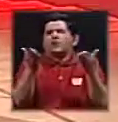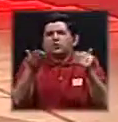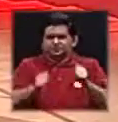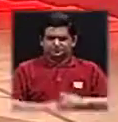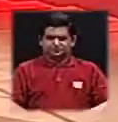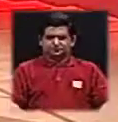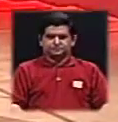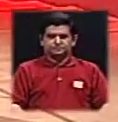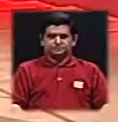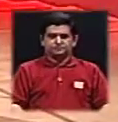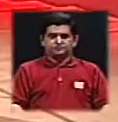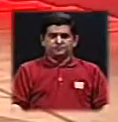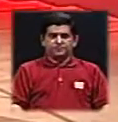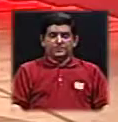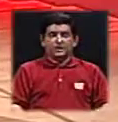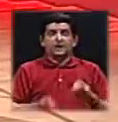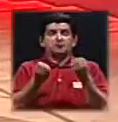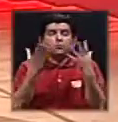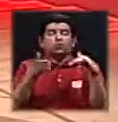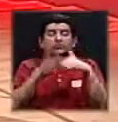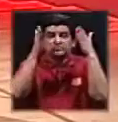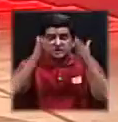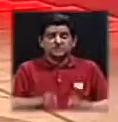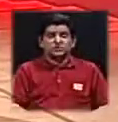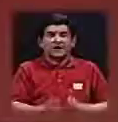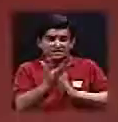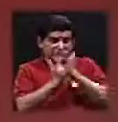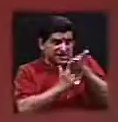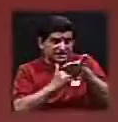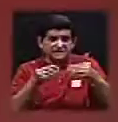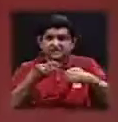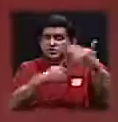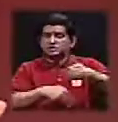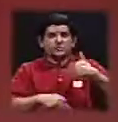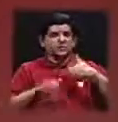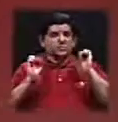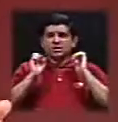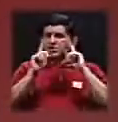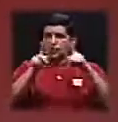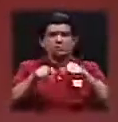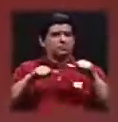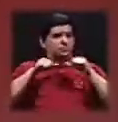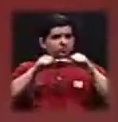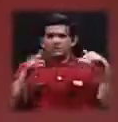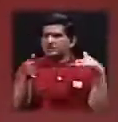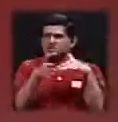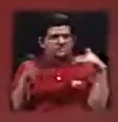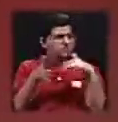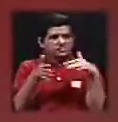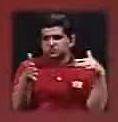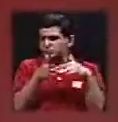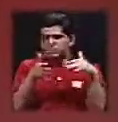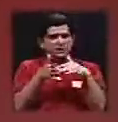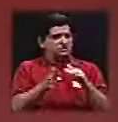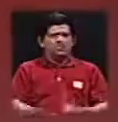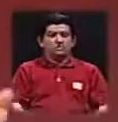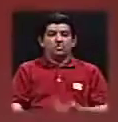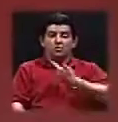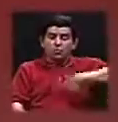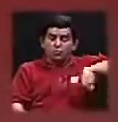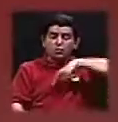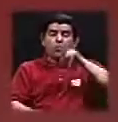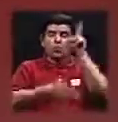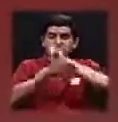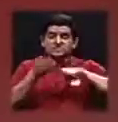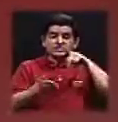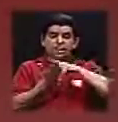pues hay muchos estudiantes que ingresan y no tienen la posibilidad de poder continuar sus estudios. Bueno, pues nuestra universidad,